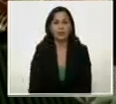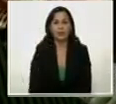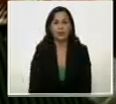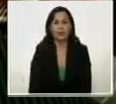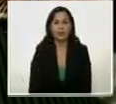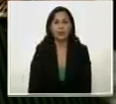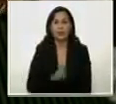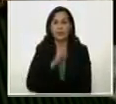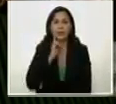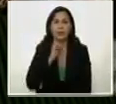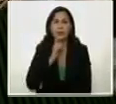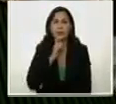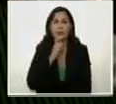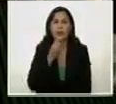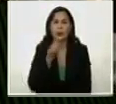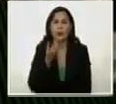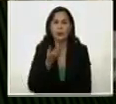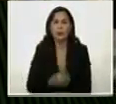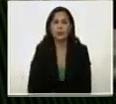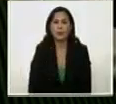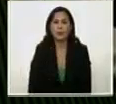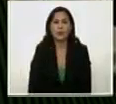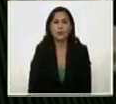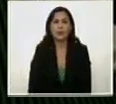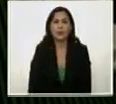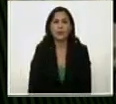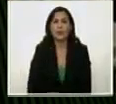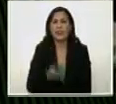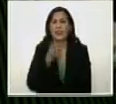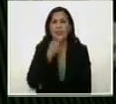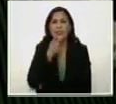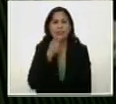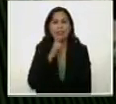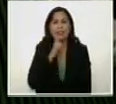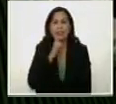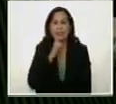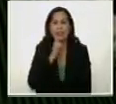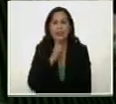¿Cómo? Es que yo soy de la parte inglesa del Furrial.